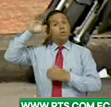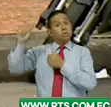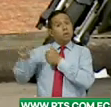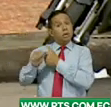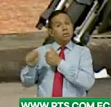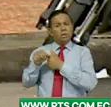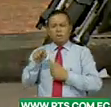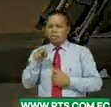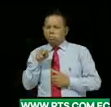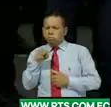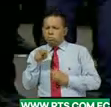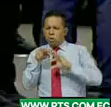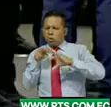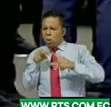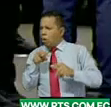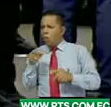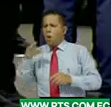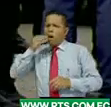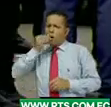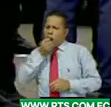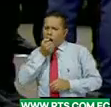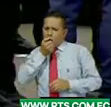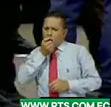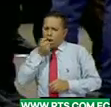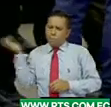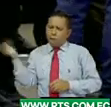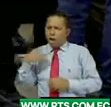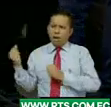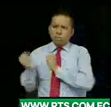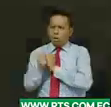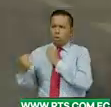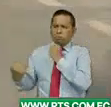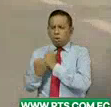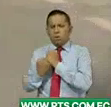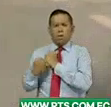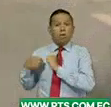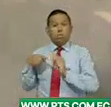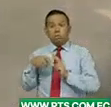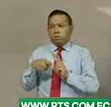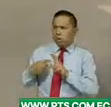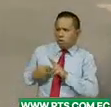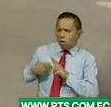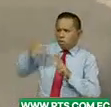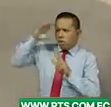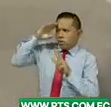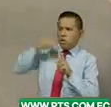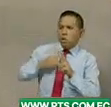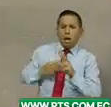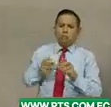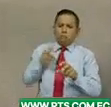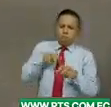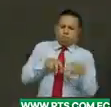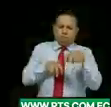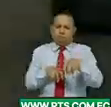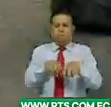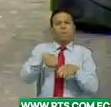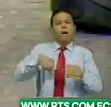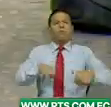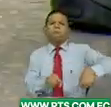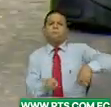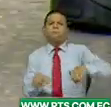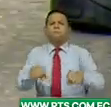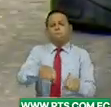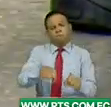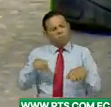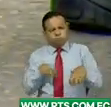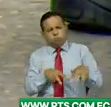solicitar refuerzos. Cuando los tres implicados se vieron descubiertos, emprendieron la huida sobre una motocicleta. Pero el